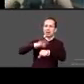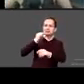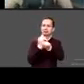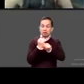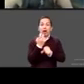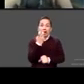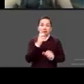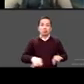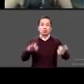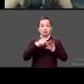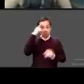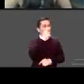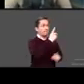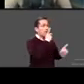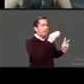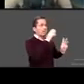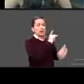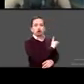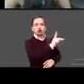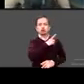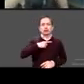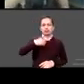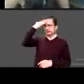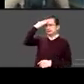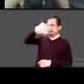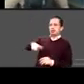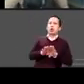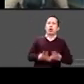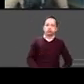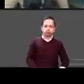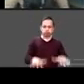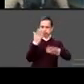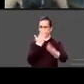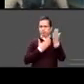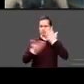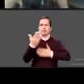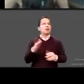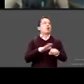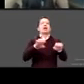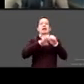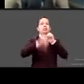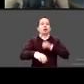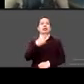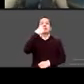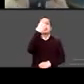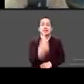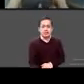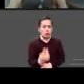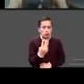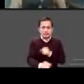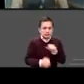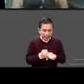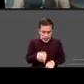entonces lo que decía Gaudencio, si yo sé que un niño de 3 años es normal que haga un berrinche porque no es que lo esté haciendo para molestarme a mí, sino porque